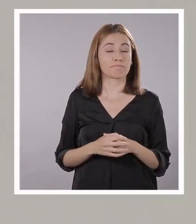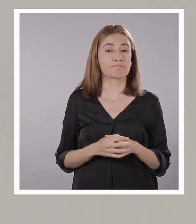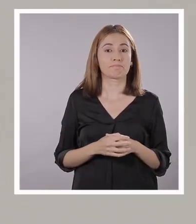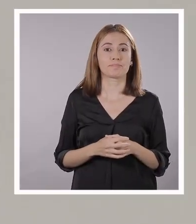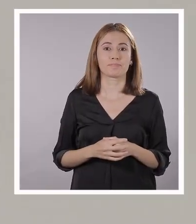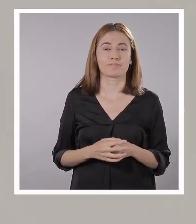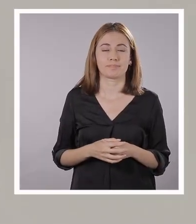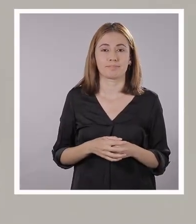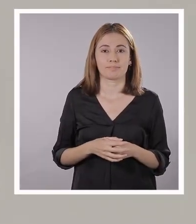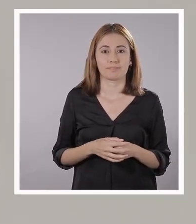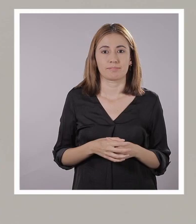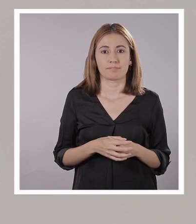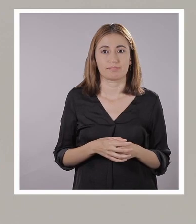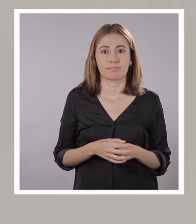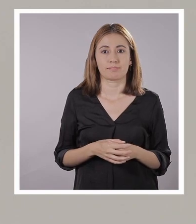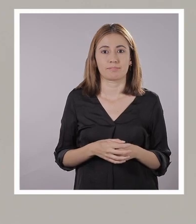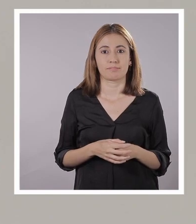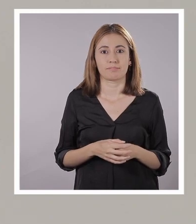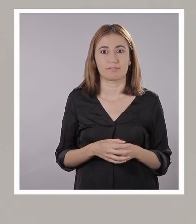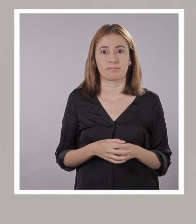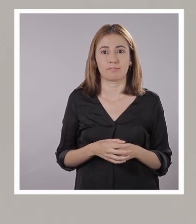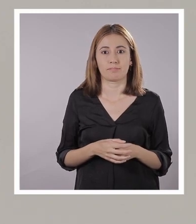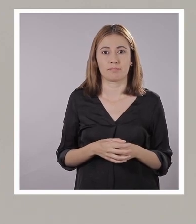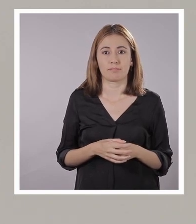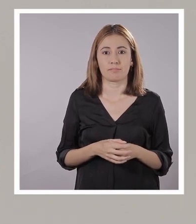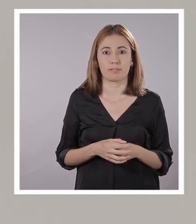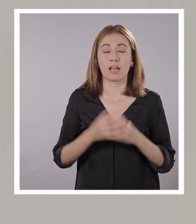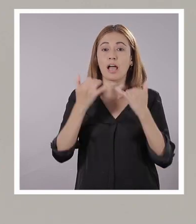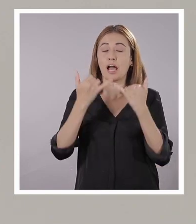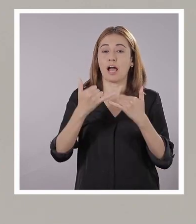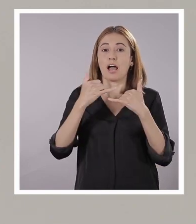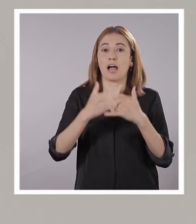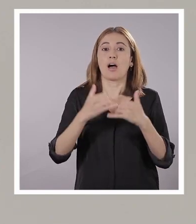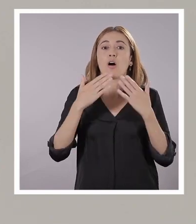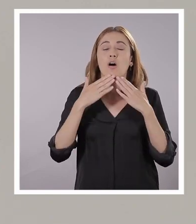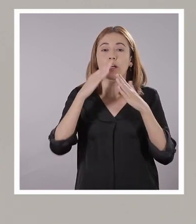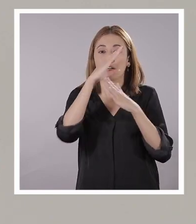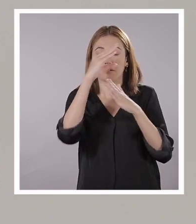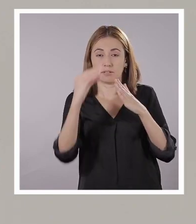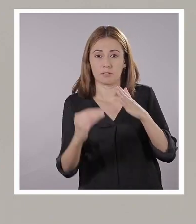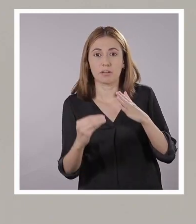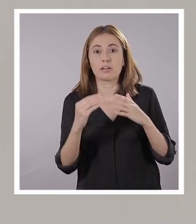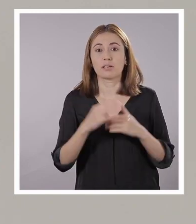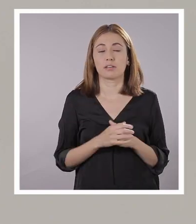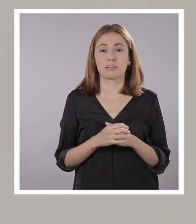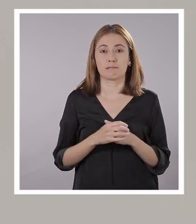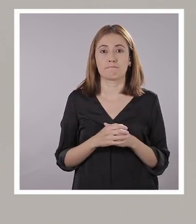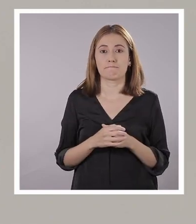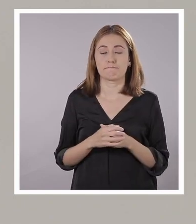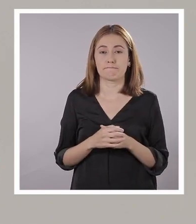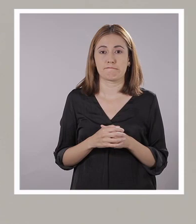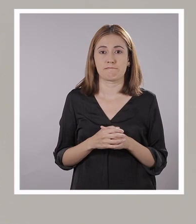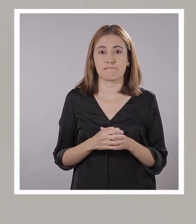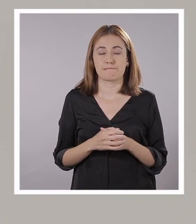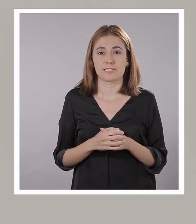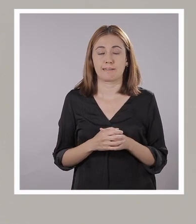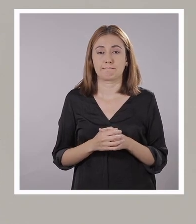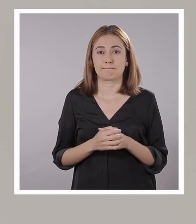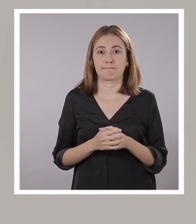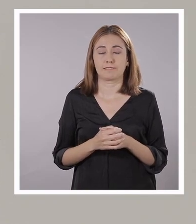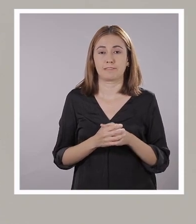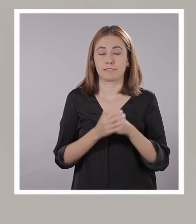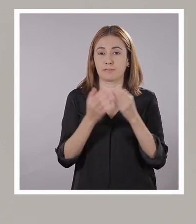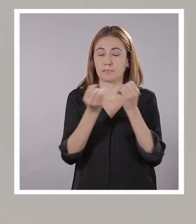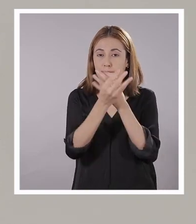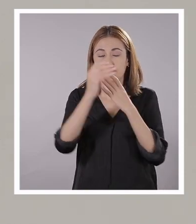¡Qué hermoso, profe! Ahora vamos con América Central. Perfecto, muy bien. Profe. Dime, Pancho. Mientras